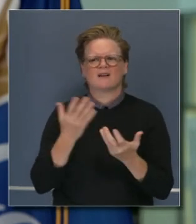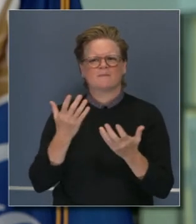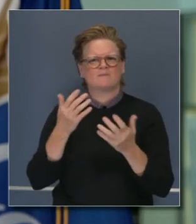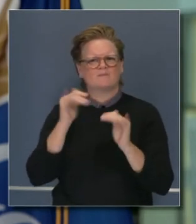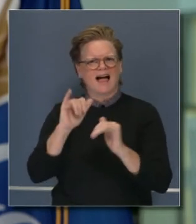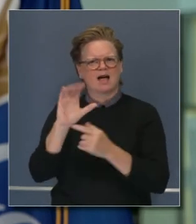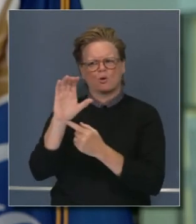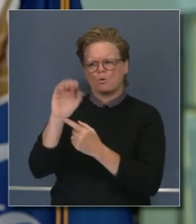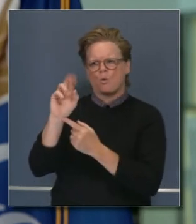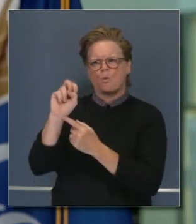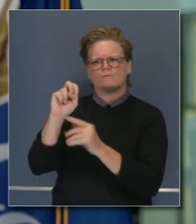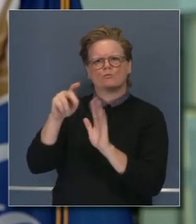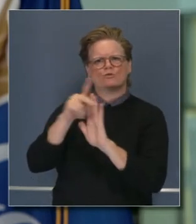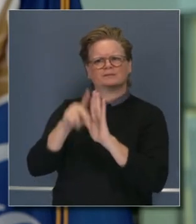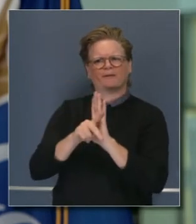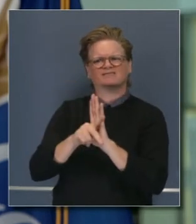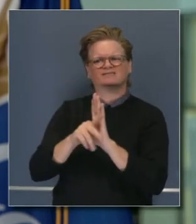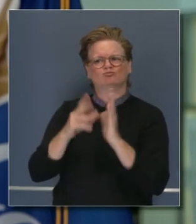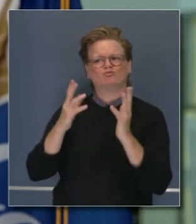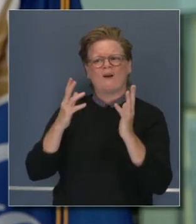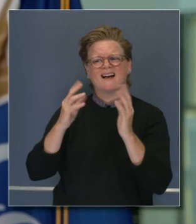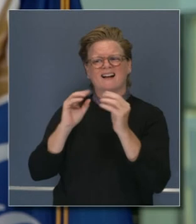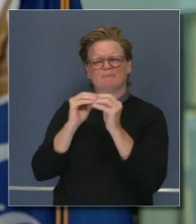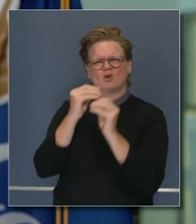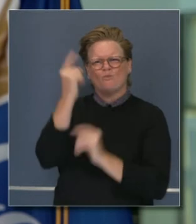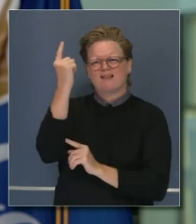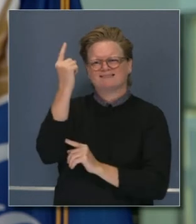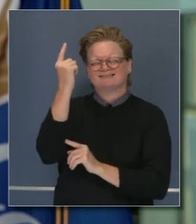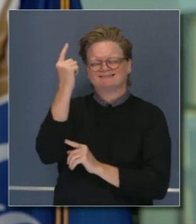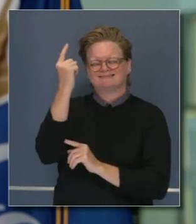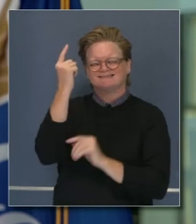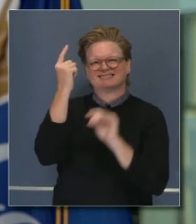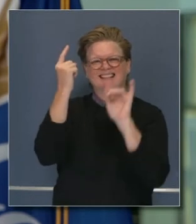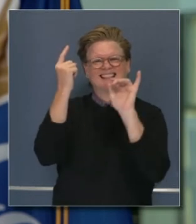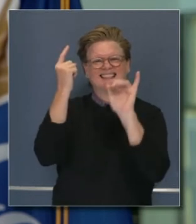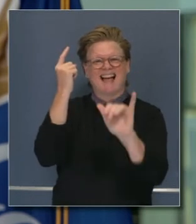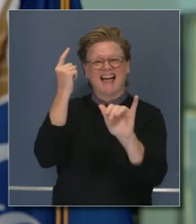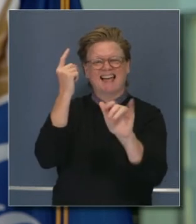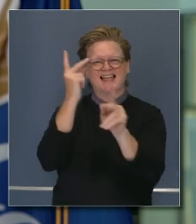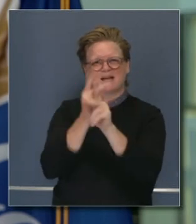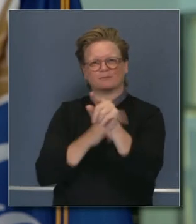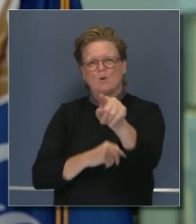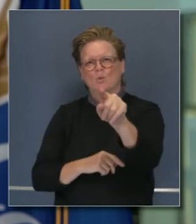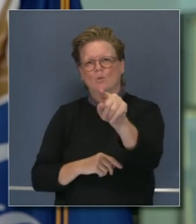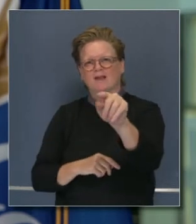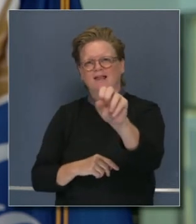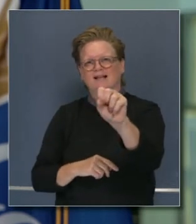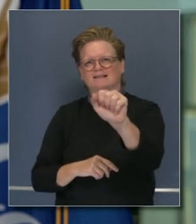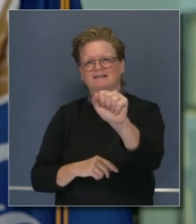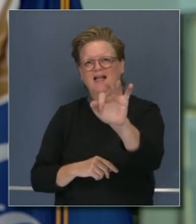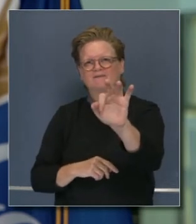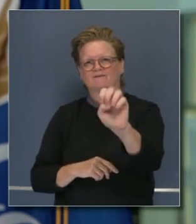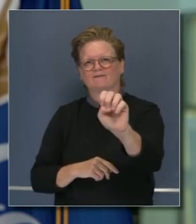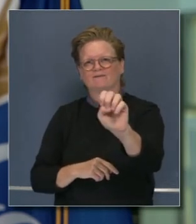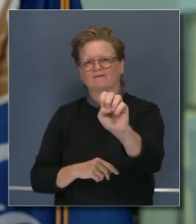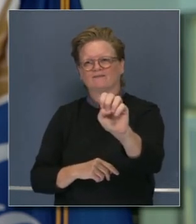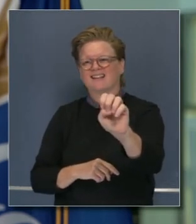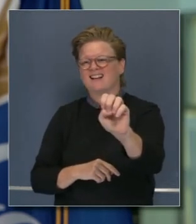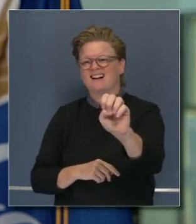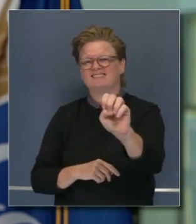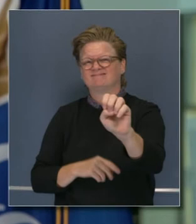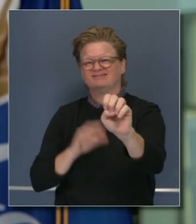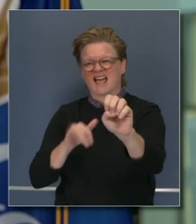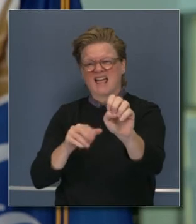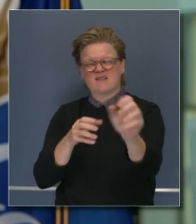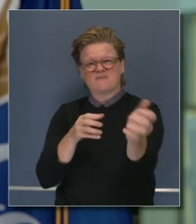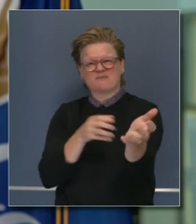el principio legal básico de mantenerlo a usted seguro, sin peligro, hacer todo lo posible para reabrir